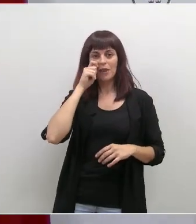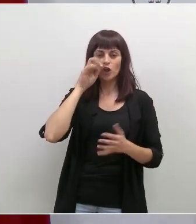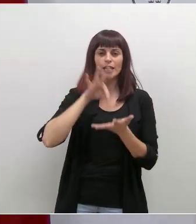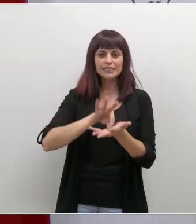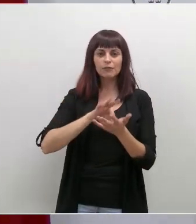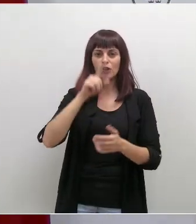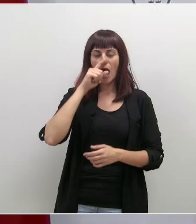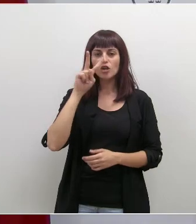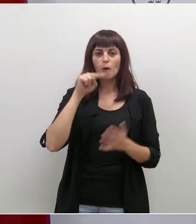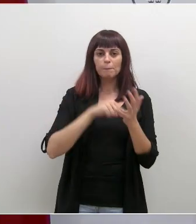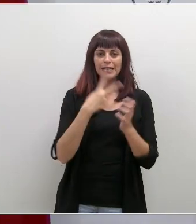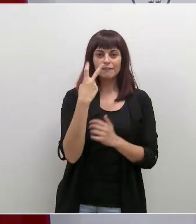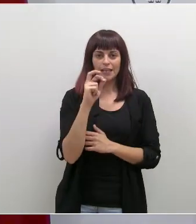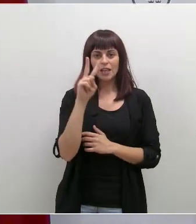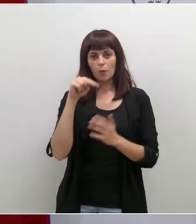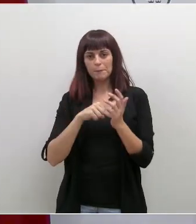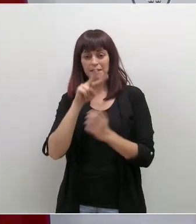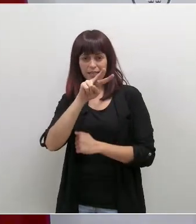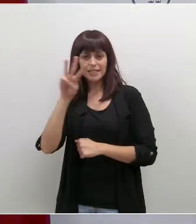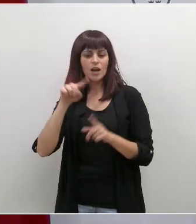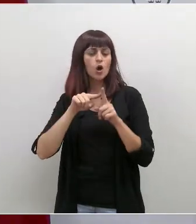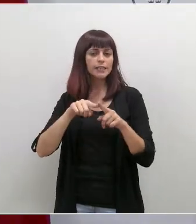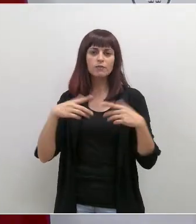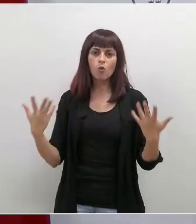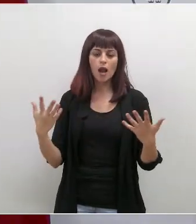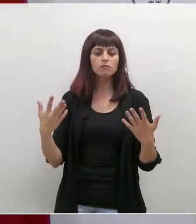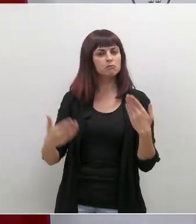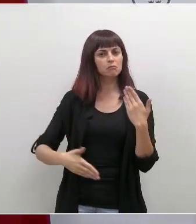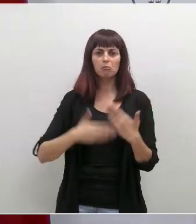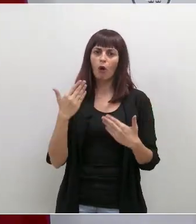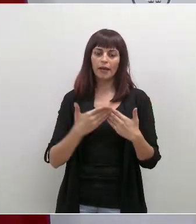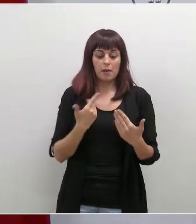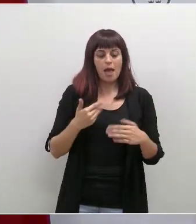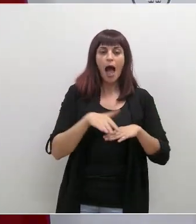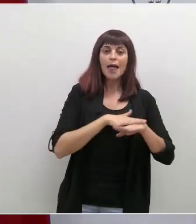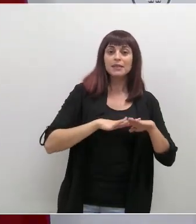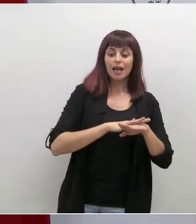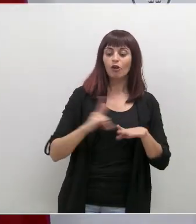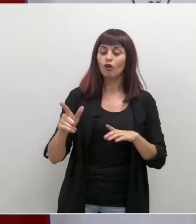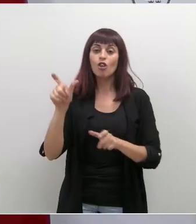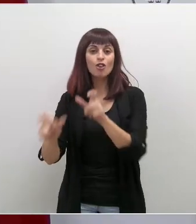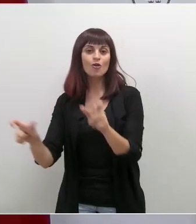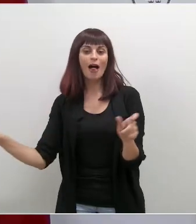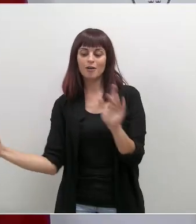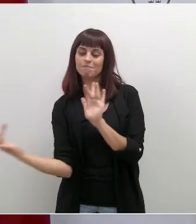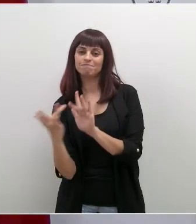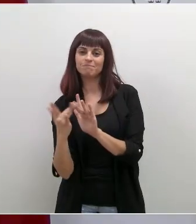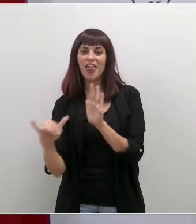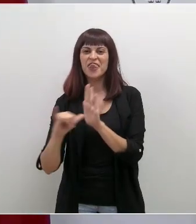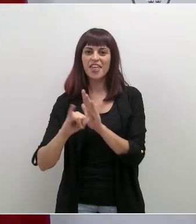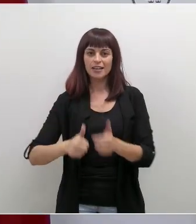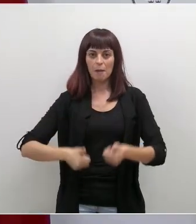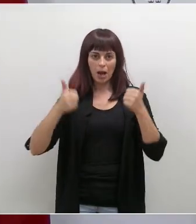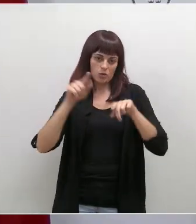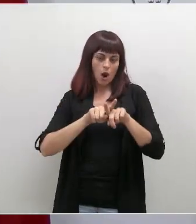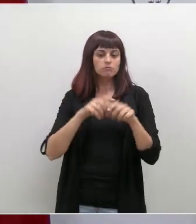Servicios 2020-2023, que tiene como objetivo modernizar y acercar la Administración al ciudadano para potenciar su función como una